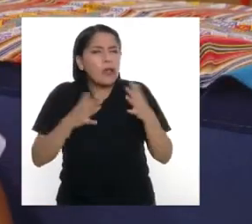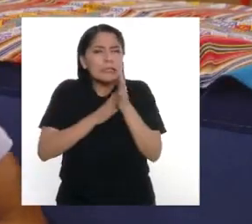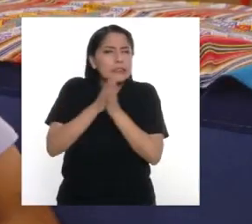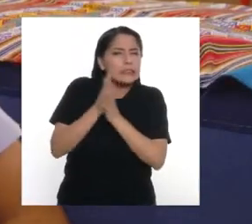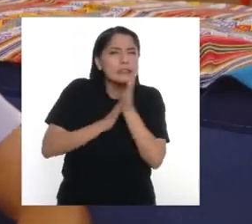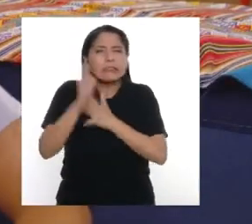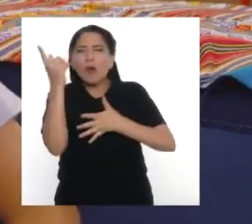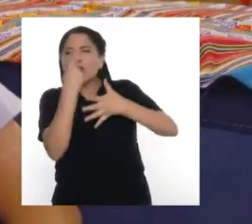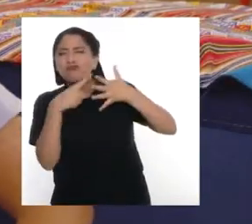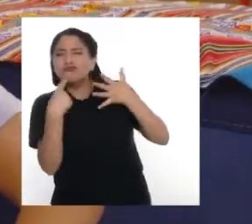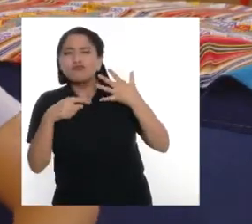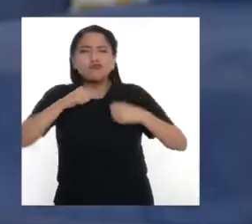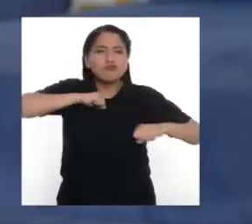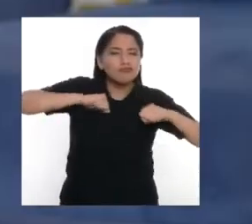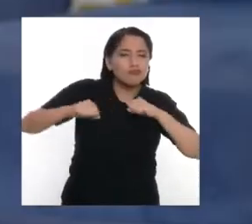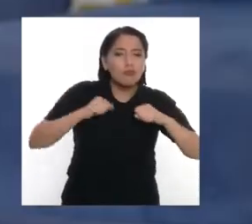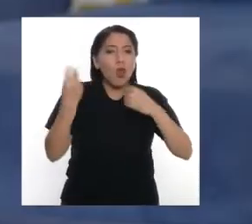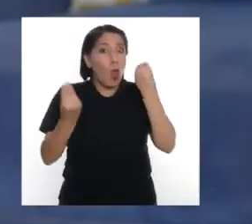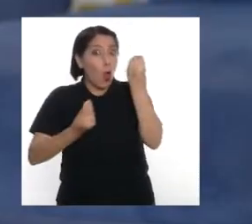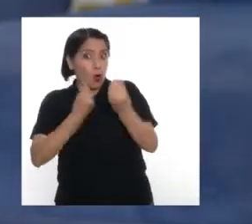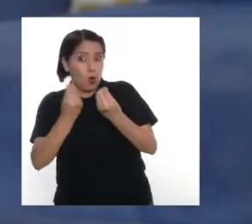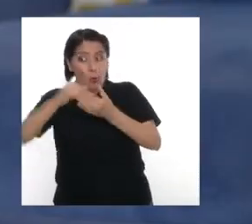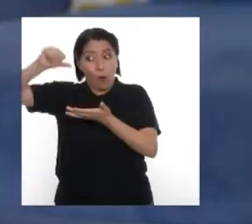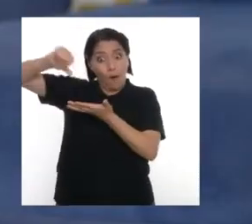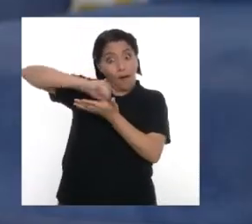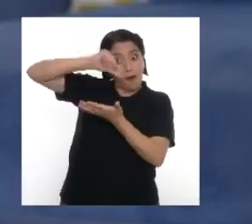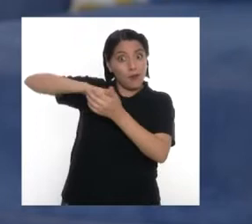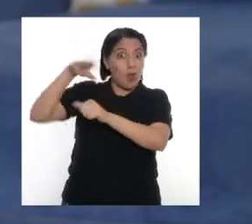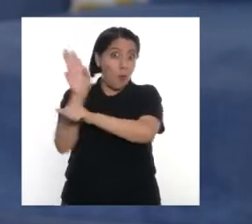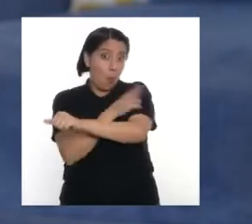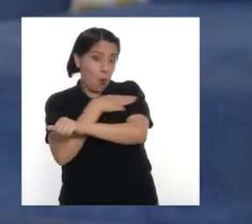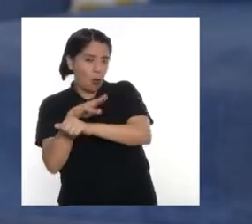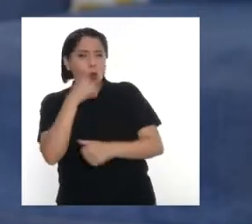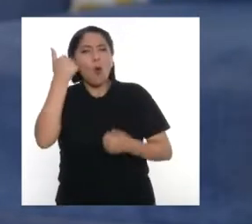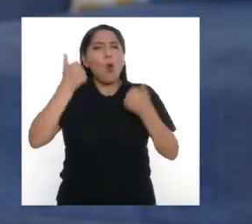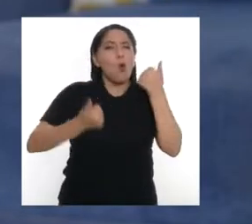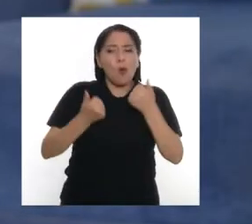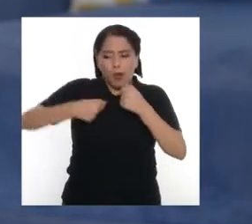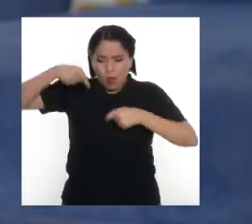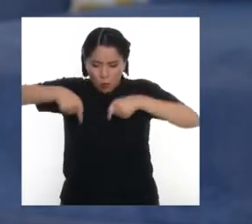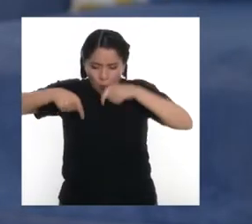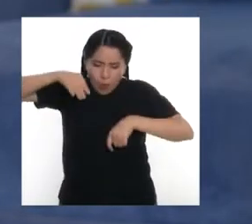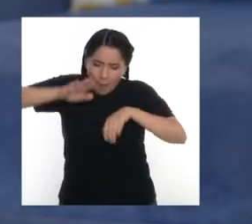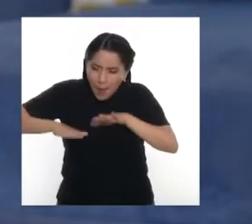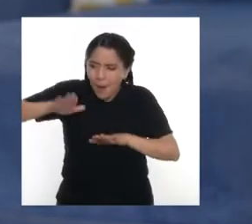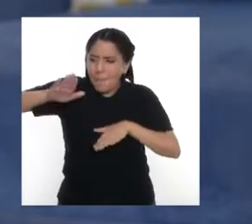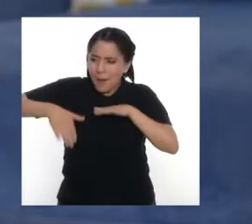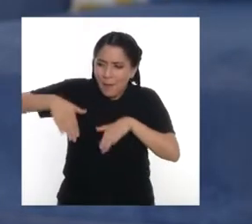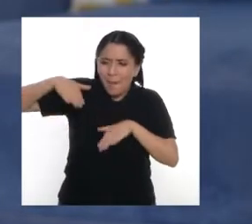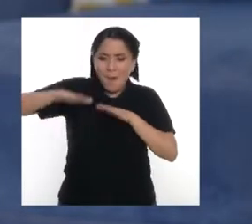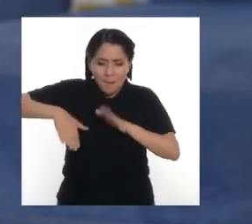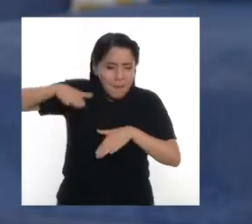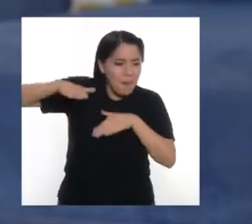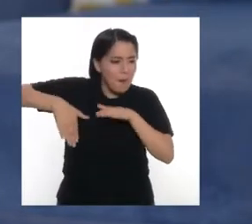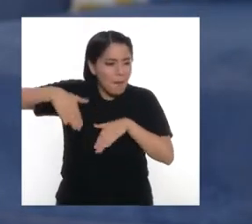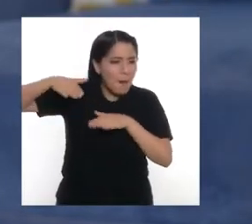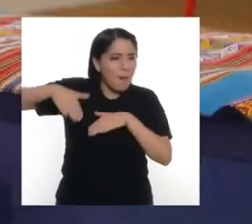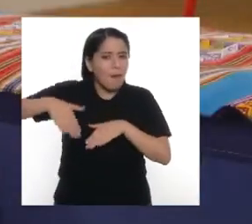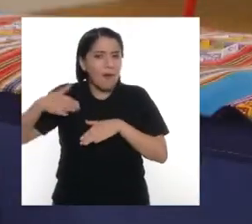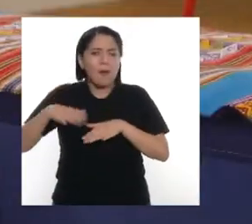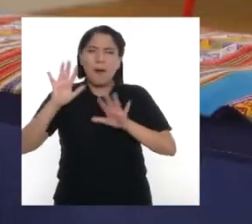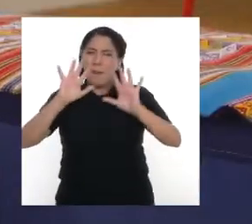algo diferente. Combinemos dos tipos de arte musical, realizando un contrapunto, que es como una batalla